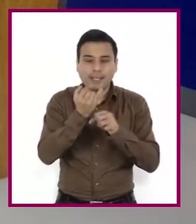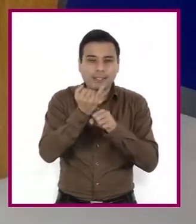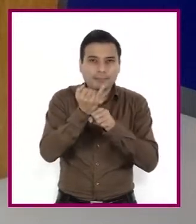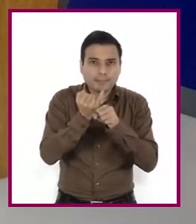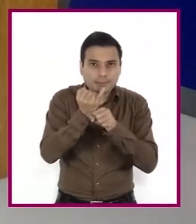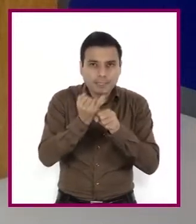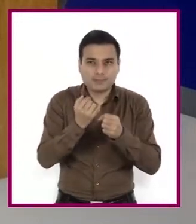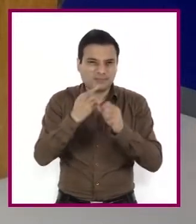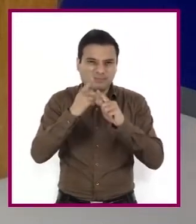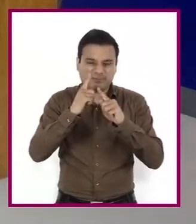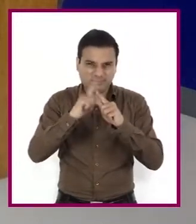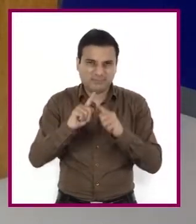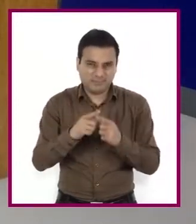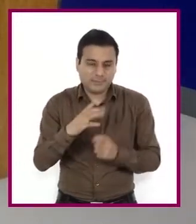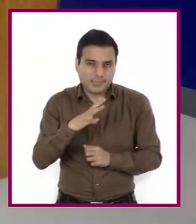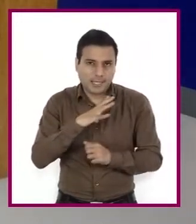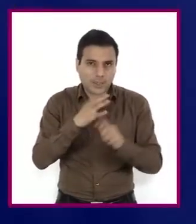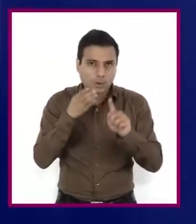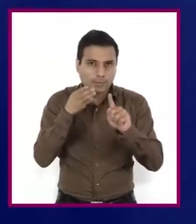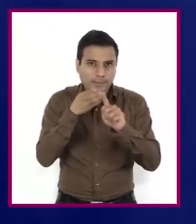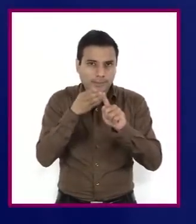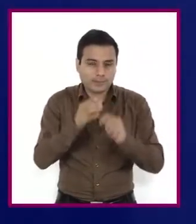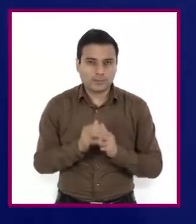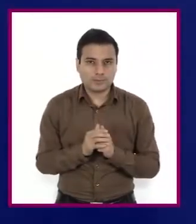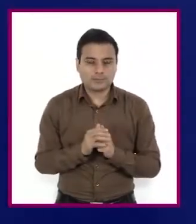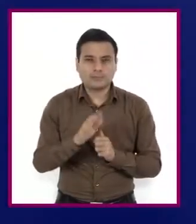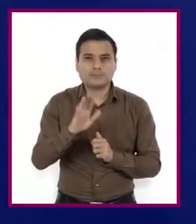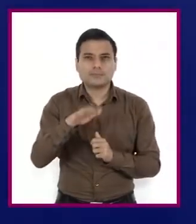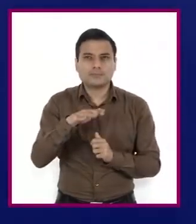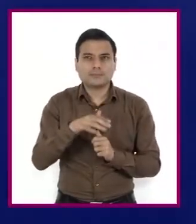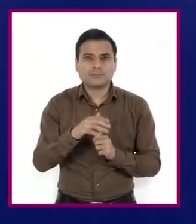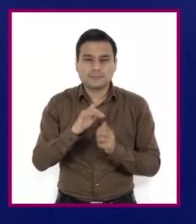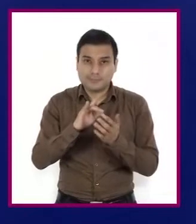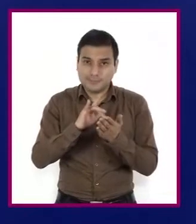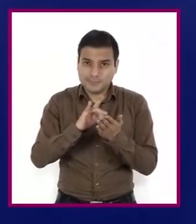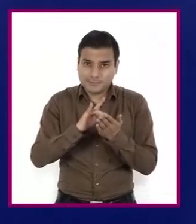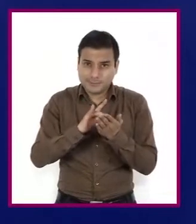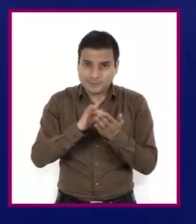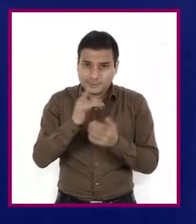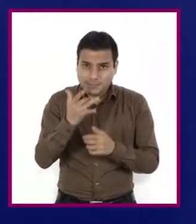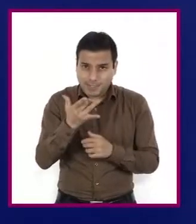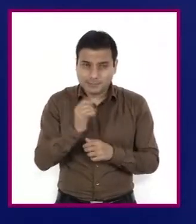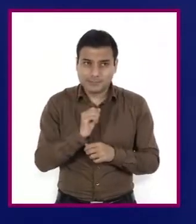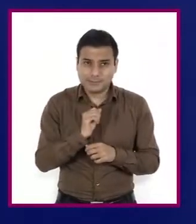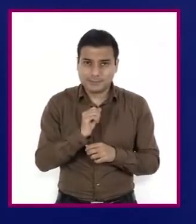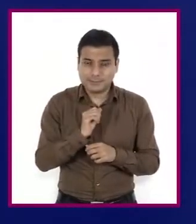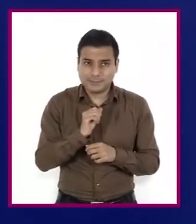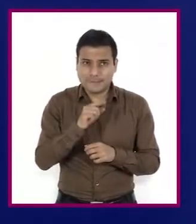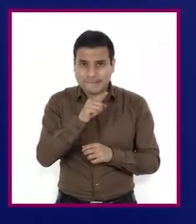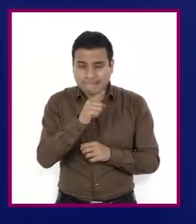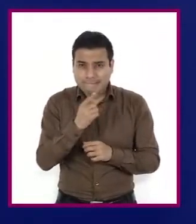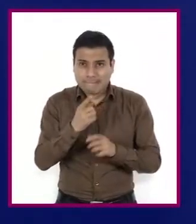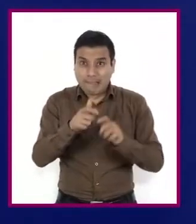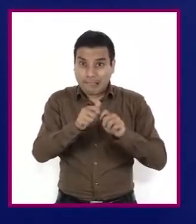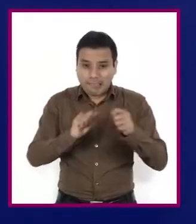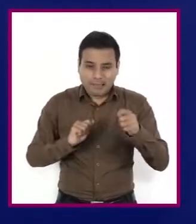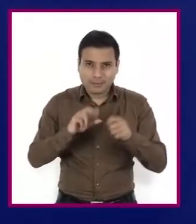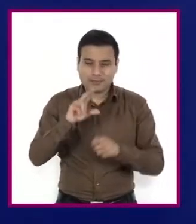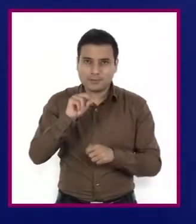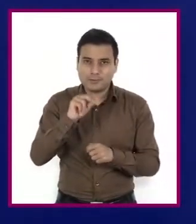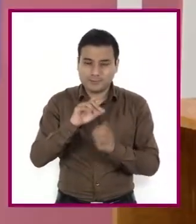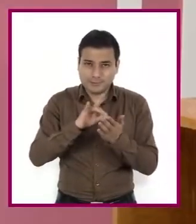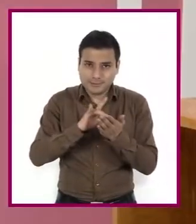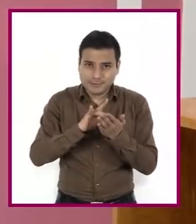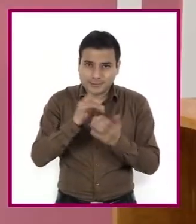investigación, entre otras. Profesor, le agradezco que no destrozara mi texto y observara que algunos aspectos estuvieron